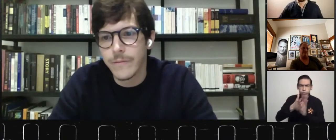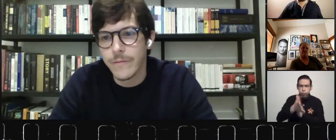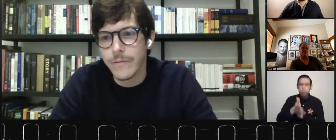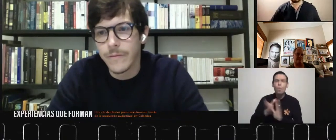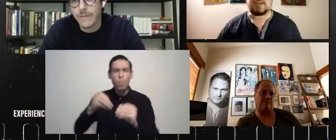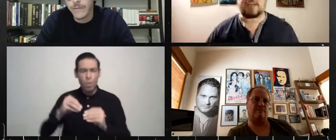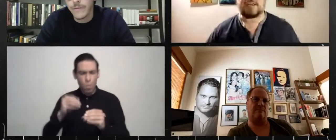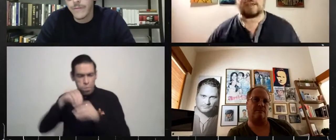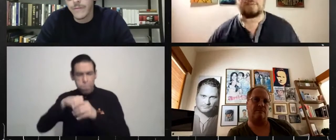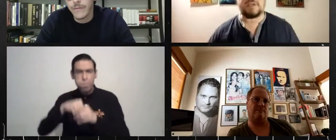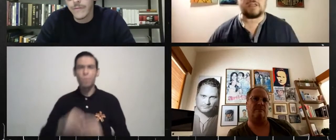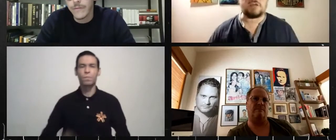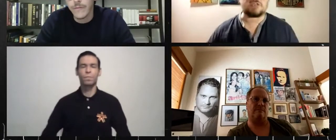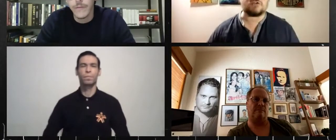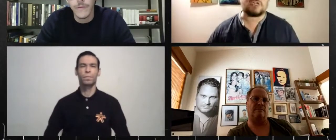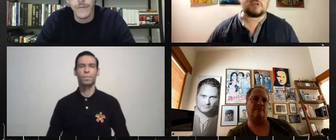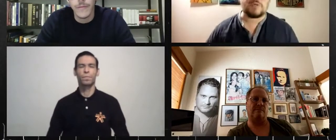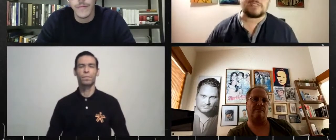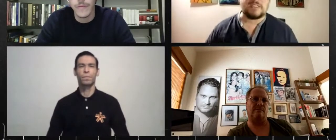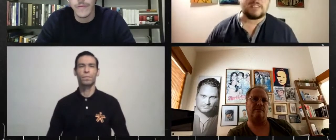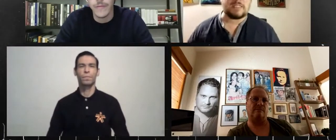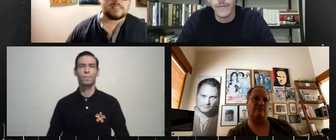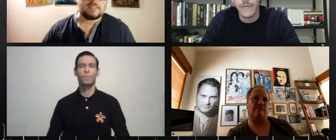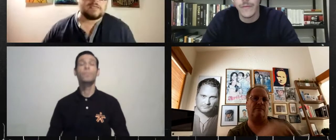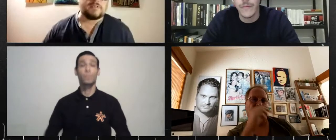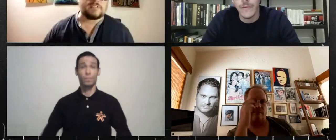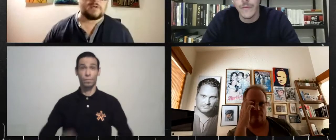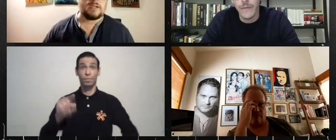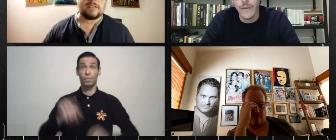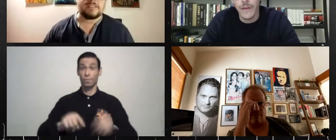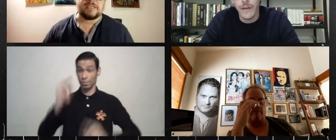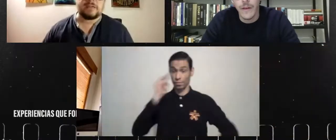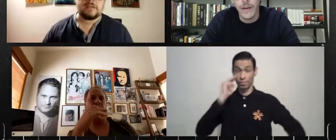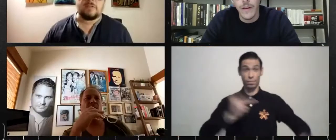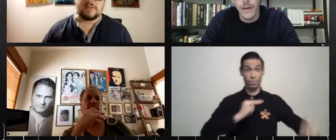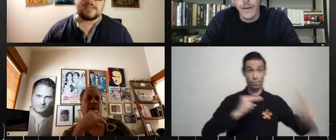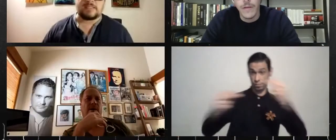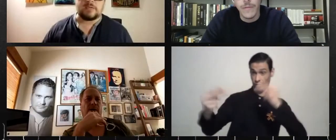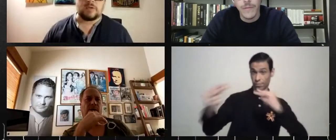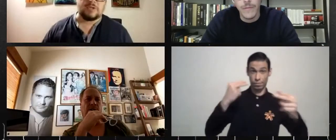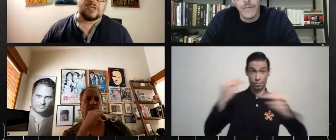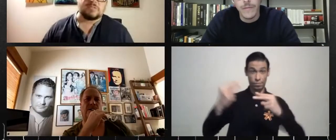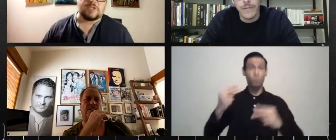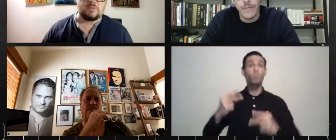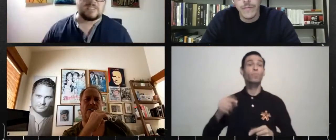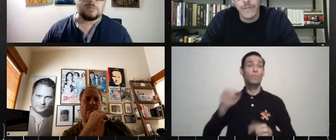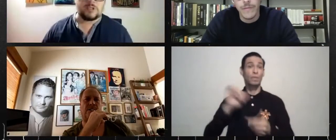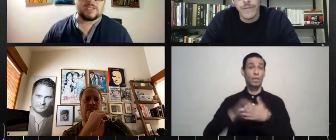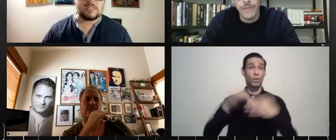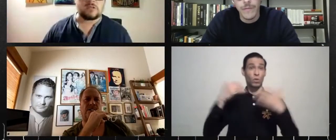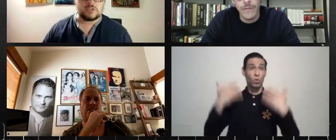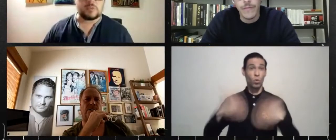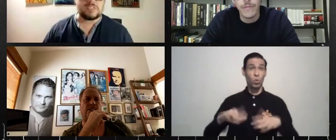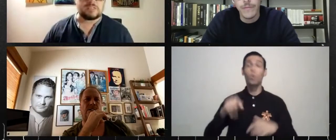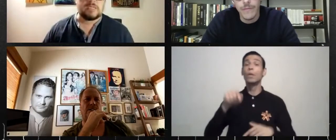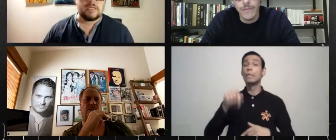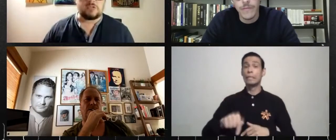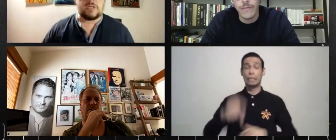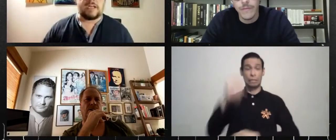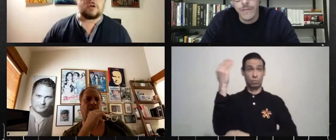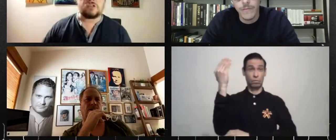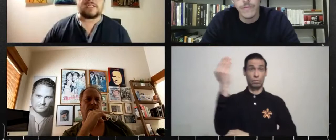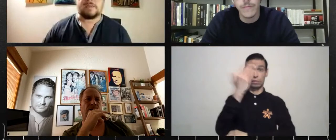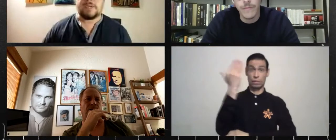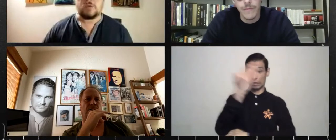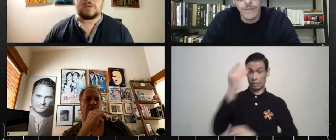Sí, para los que nos están viendo y escuchando, pues Sitges es el festival de cine fantástico, al menos en español, más importante. Entonces pues